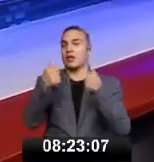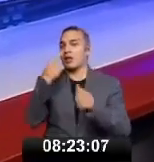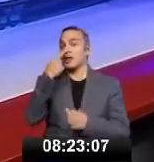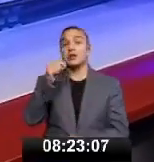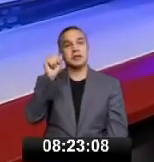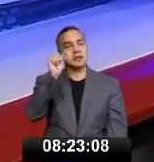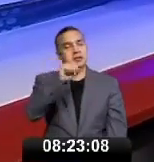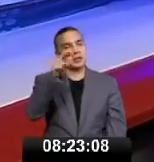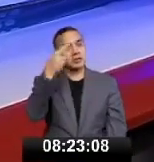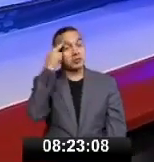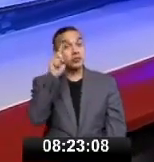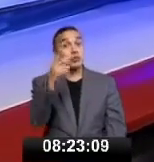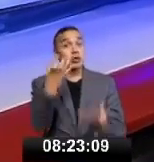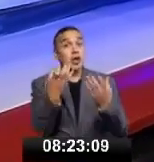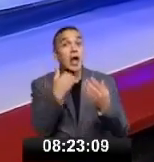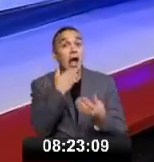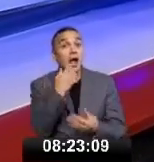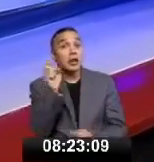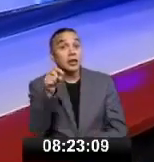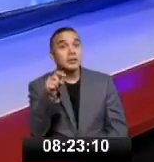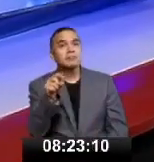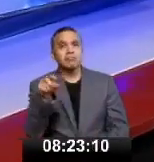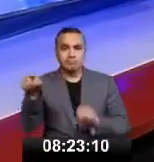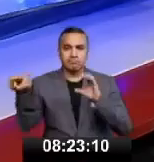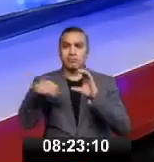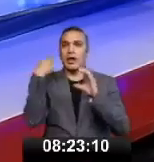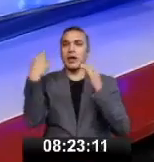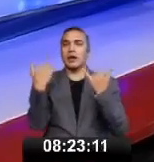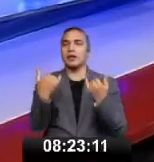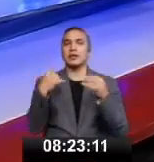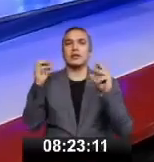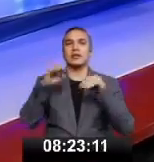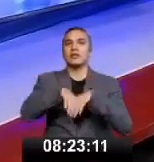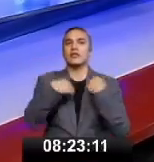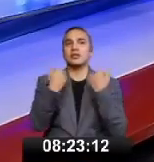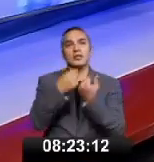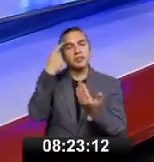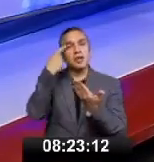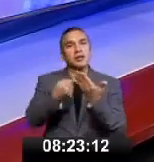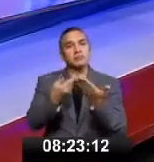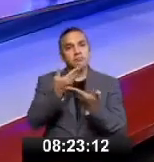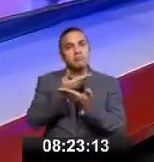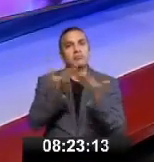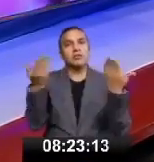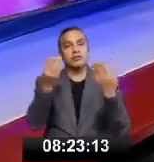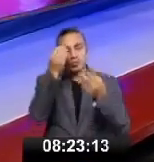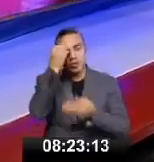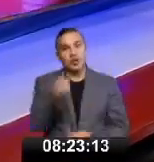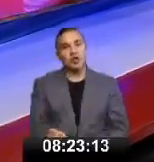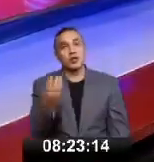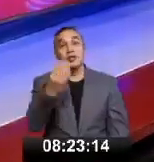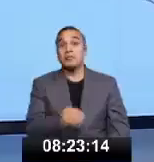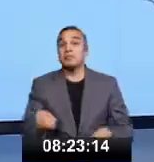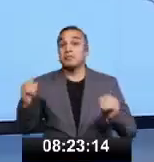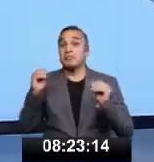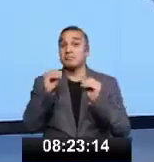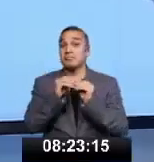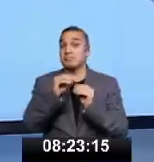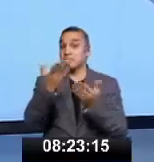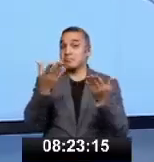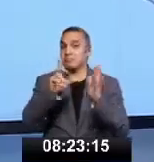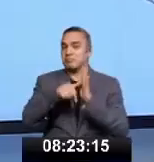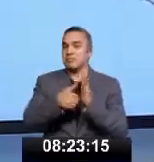interesantes, ¿no? Claro que sí. Si usted tiene una historia que compartirnos, escríbanos ahora mismo a nuestras redes sociales para compartirlas. Buen día para todos. Tenemos más.